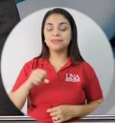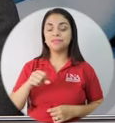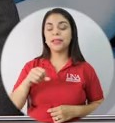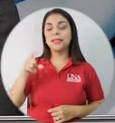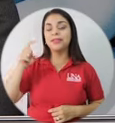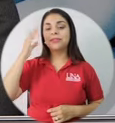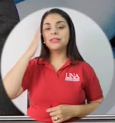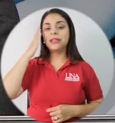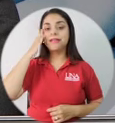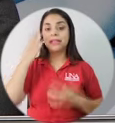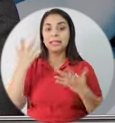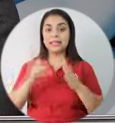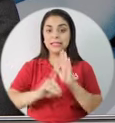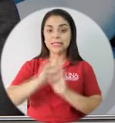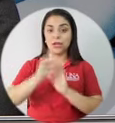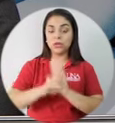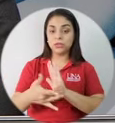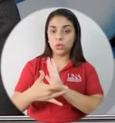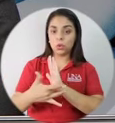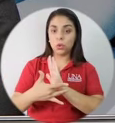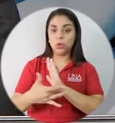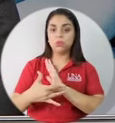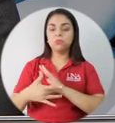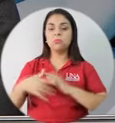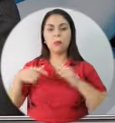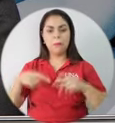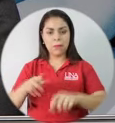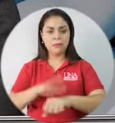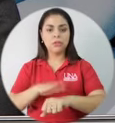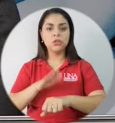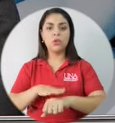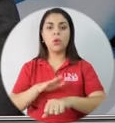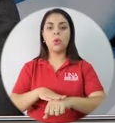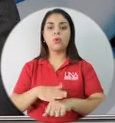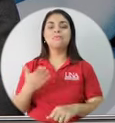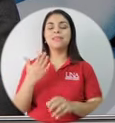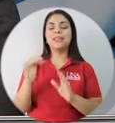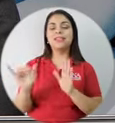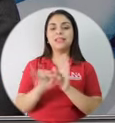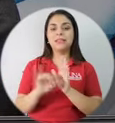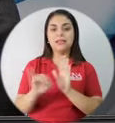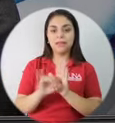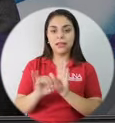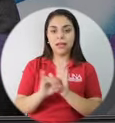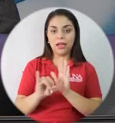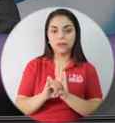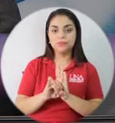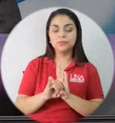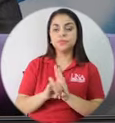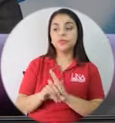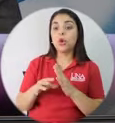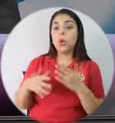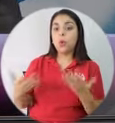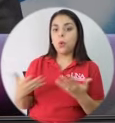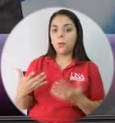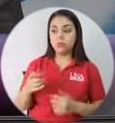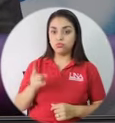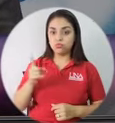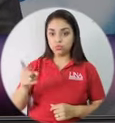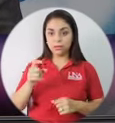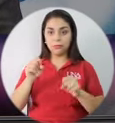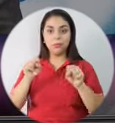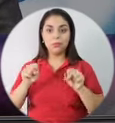aquí tiene que tomar en cuenta que los desarrollos tecnológicos han permitido no solamente identificar cómo usted